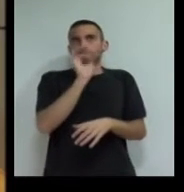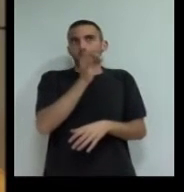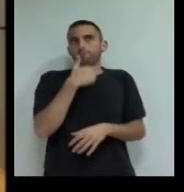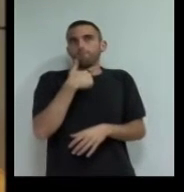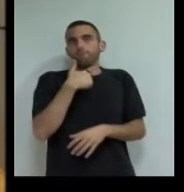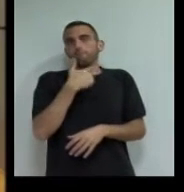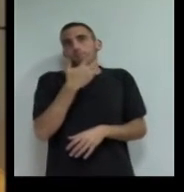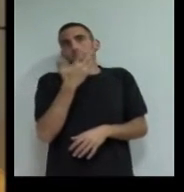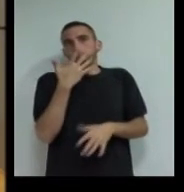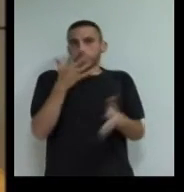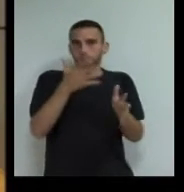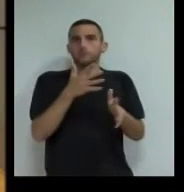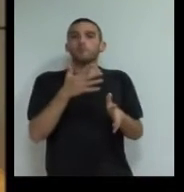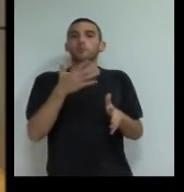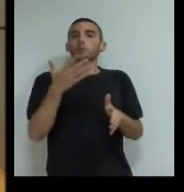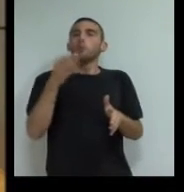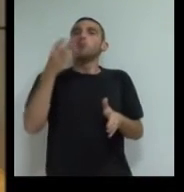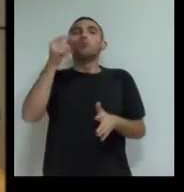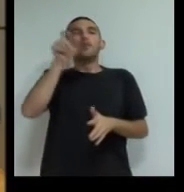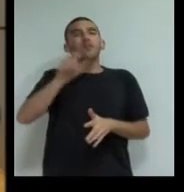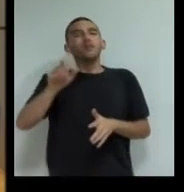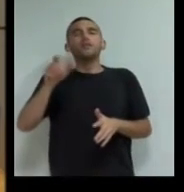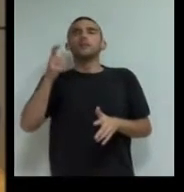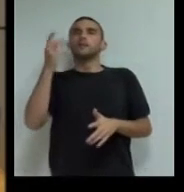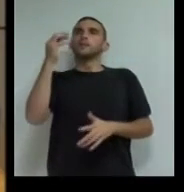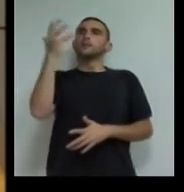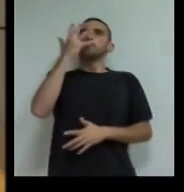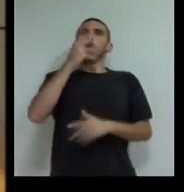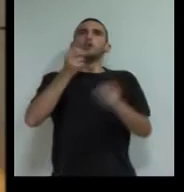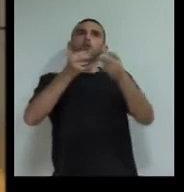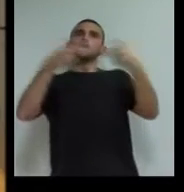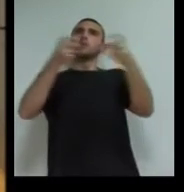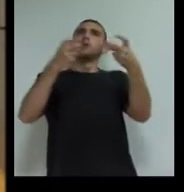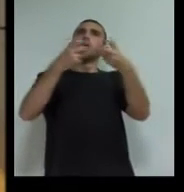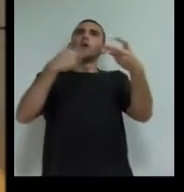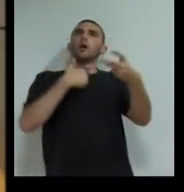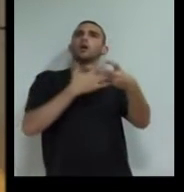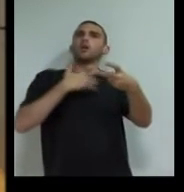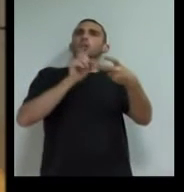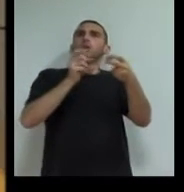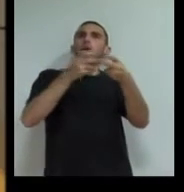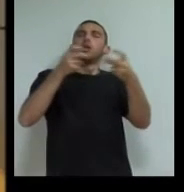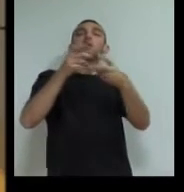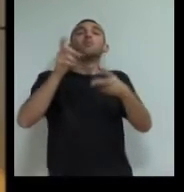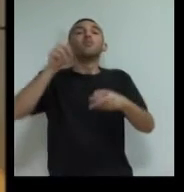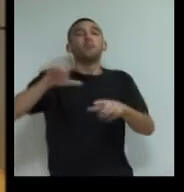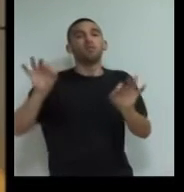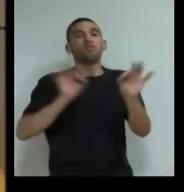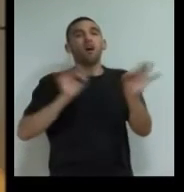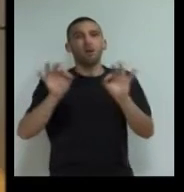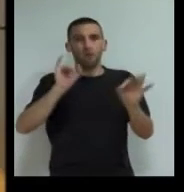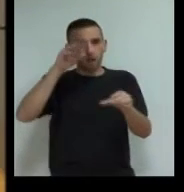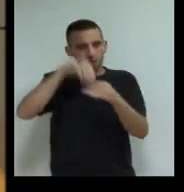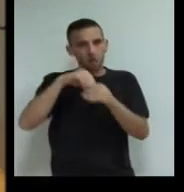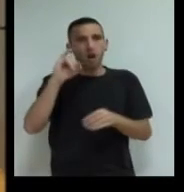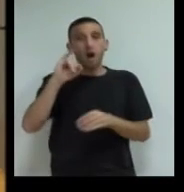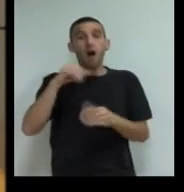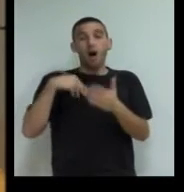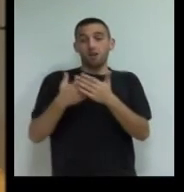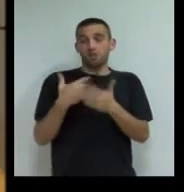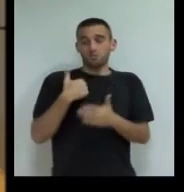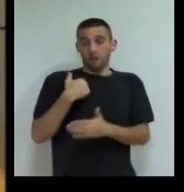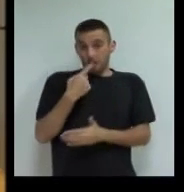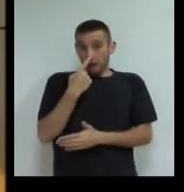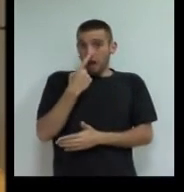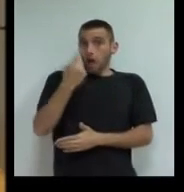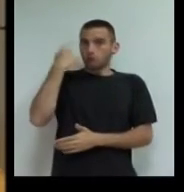gente recelosa a que los subtítulos se pongan en abierto en el cine, te digo que también los hay en el teatro. Hasta el punto que el año pasado